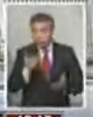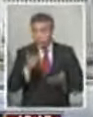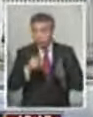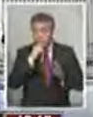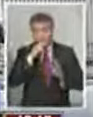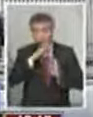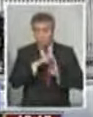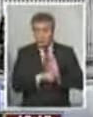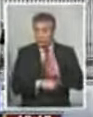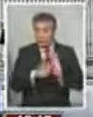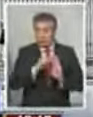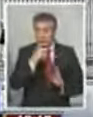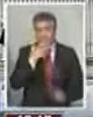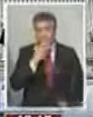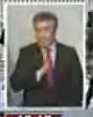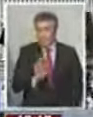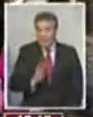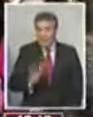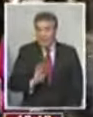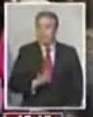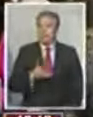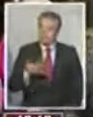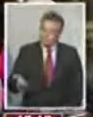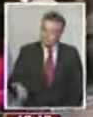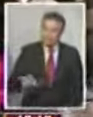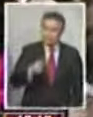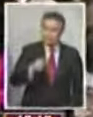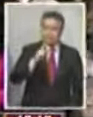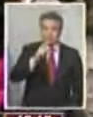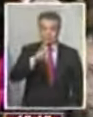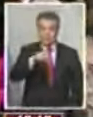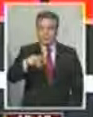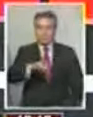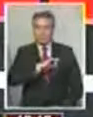original. Ana Luisa Lira, CNN Chile.